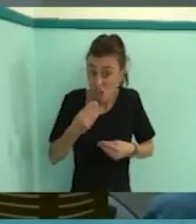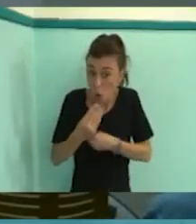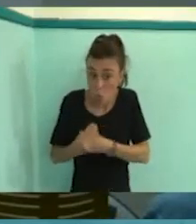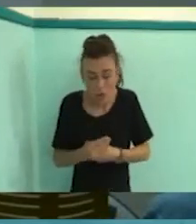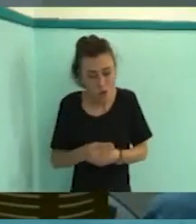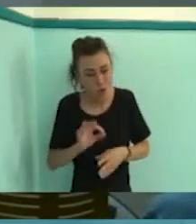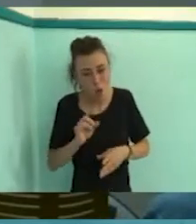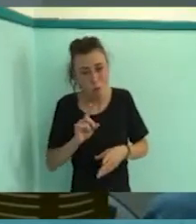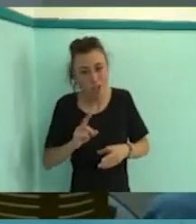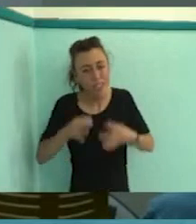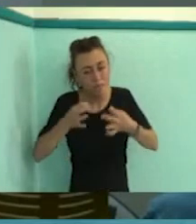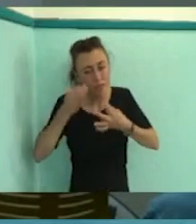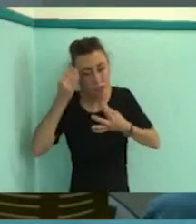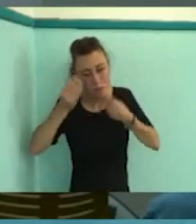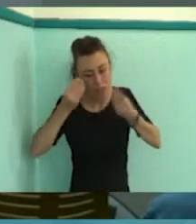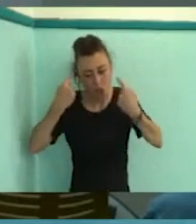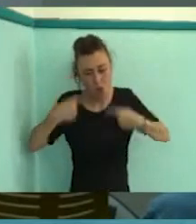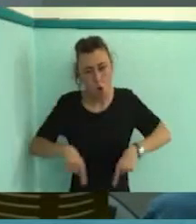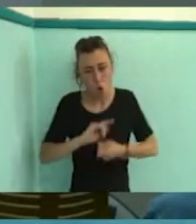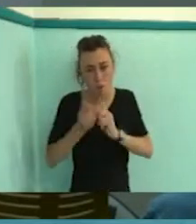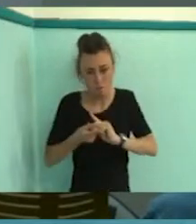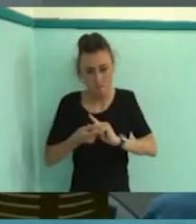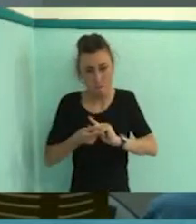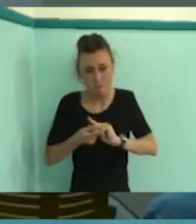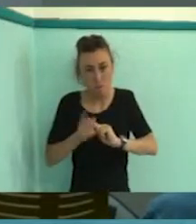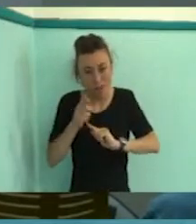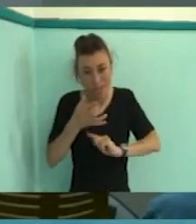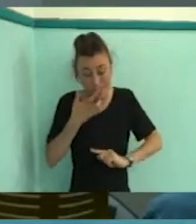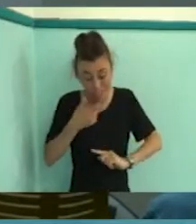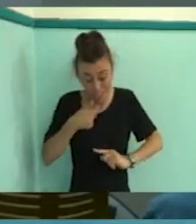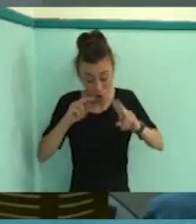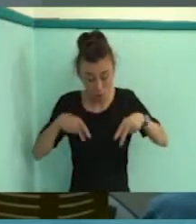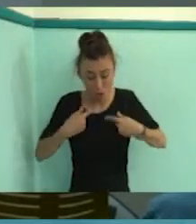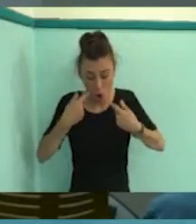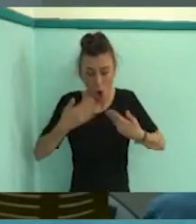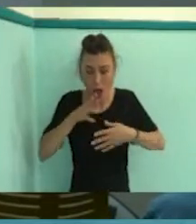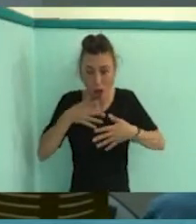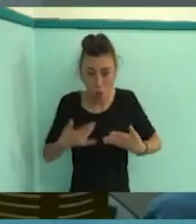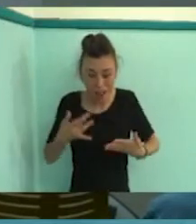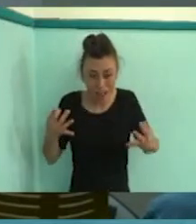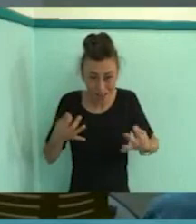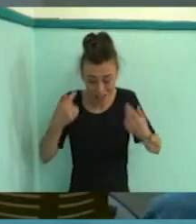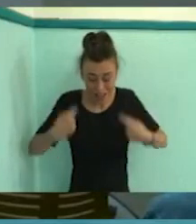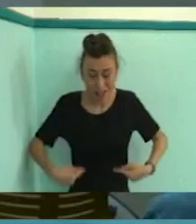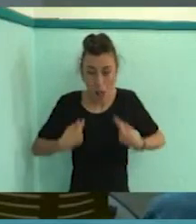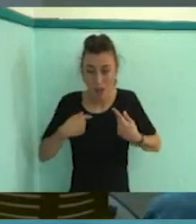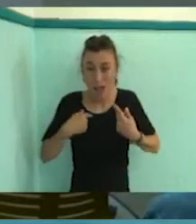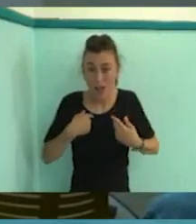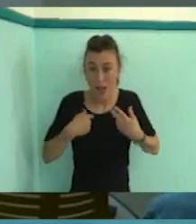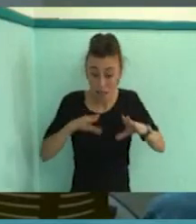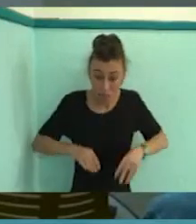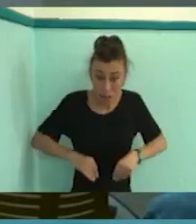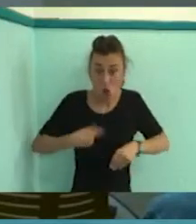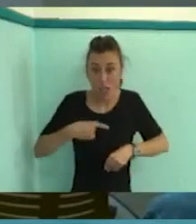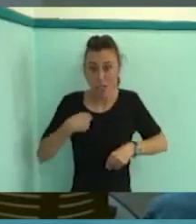modifique que mi cuerpo cambie y solo aceptando lo que soy hoy y solo tratando con respeto y honrando lo que soy hoy puedo empezar a